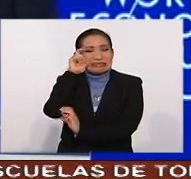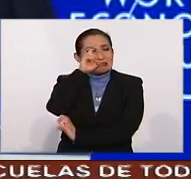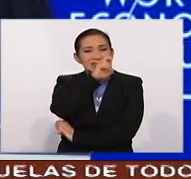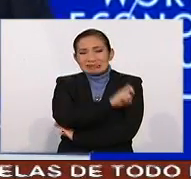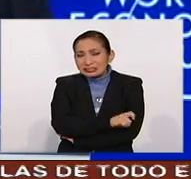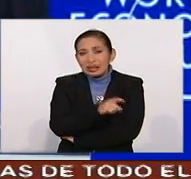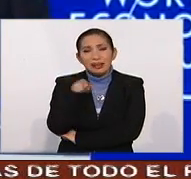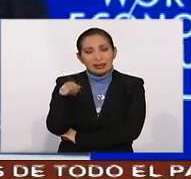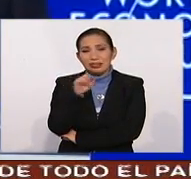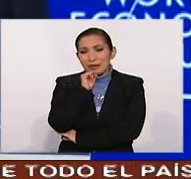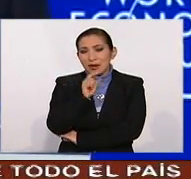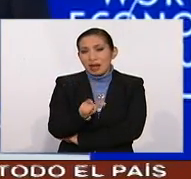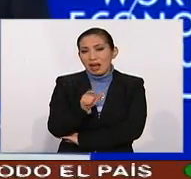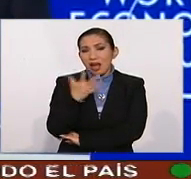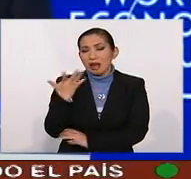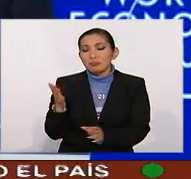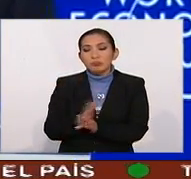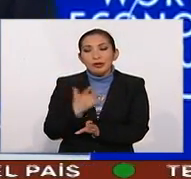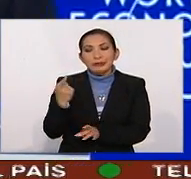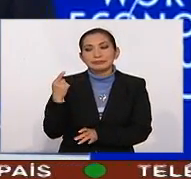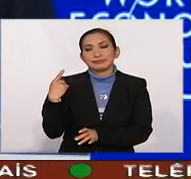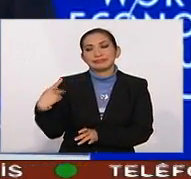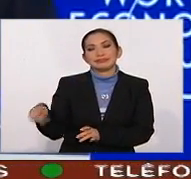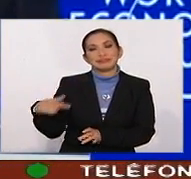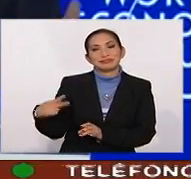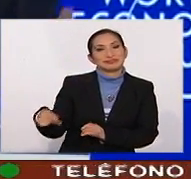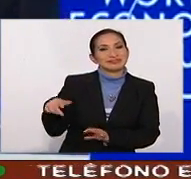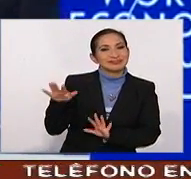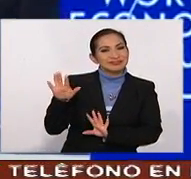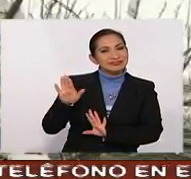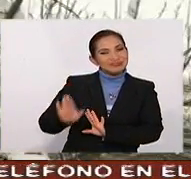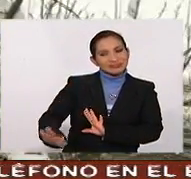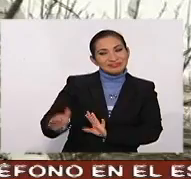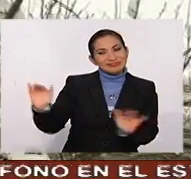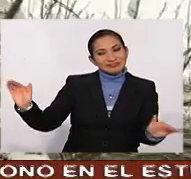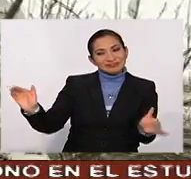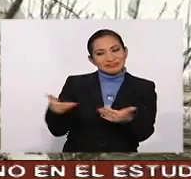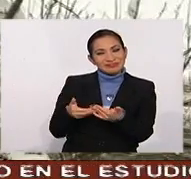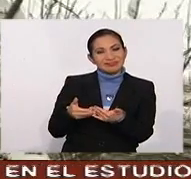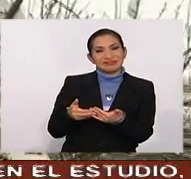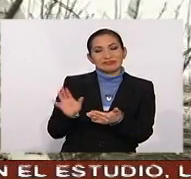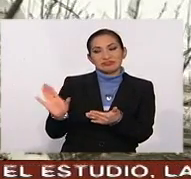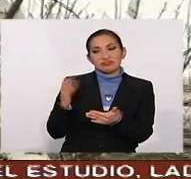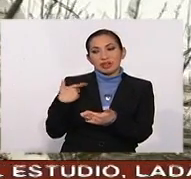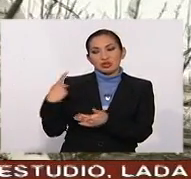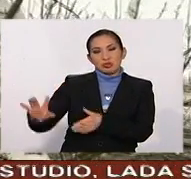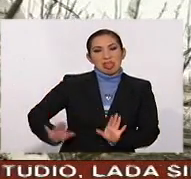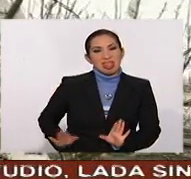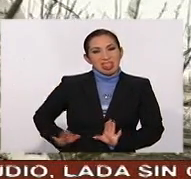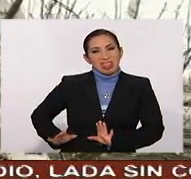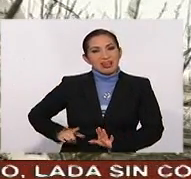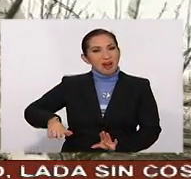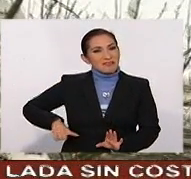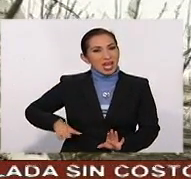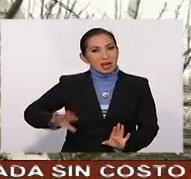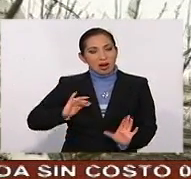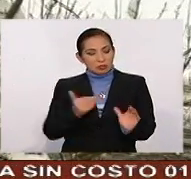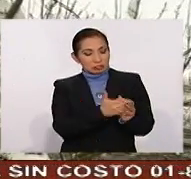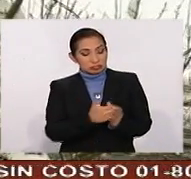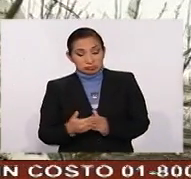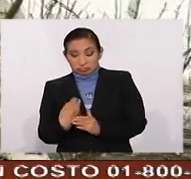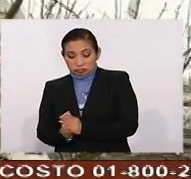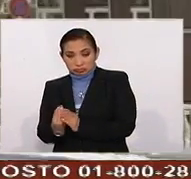lingüística, pero un problema también de comunicación por lo que es el cierre, el estilo del gobierno chino. Claro.